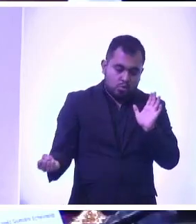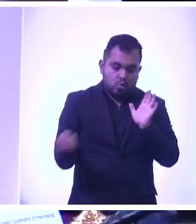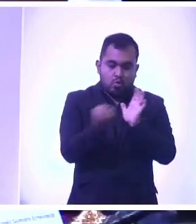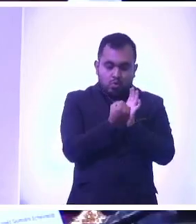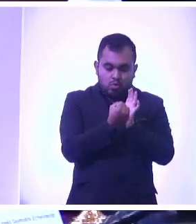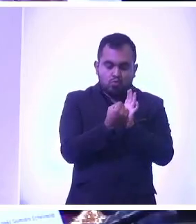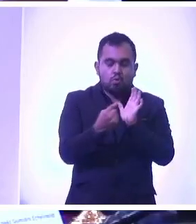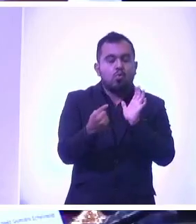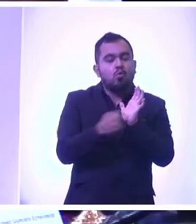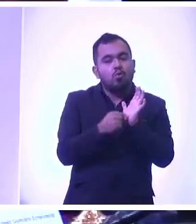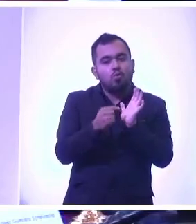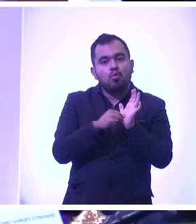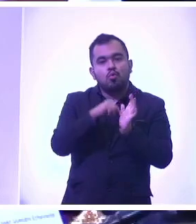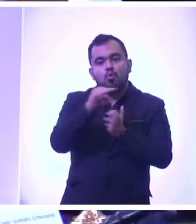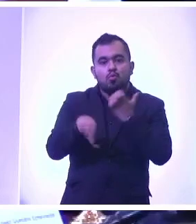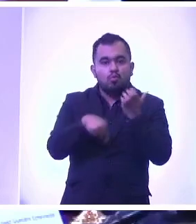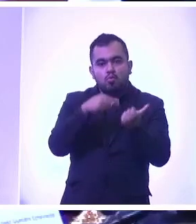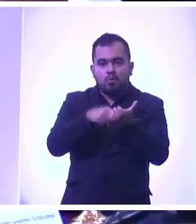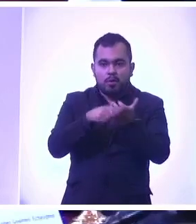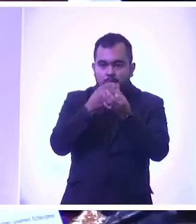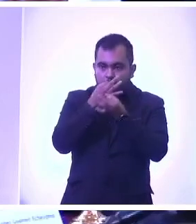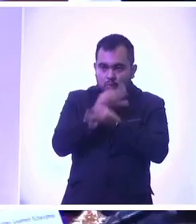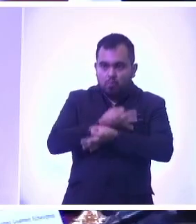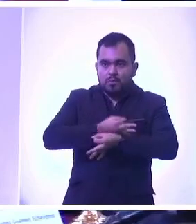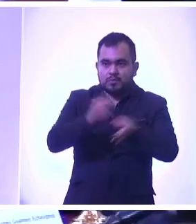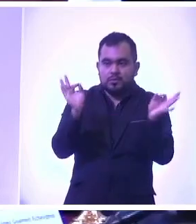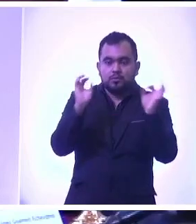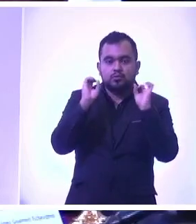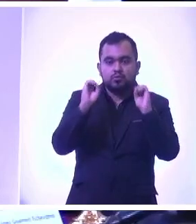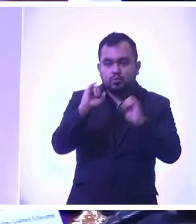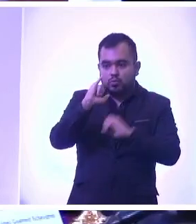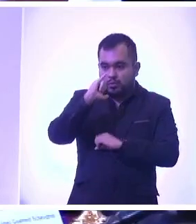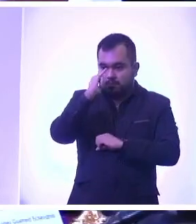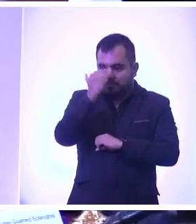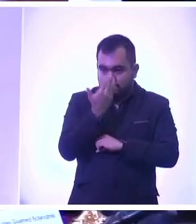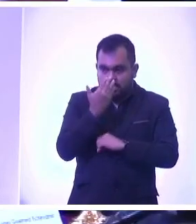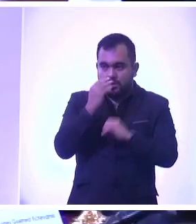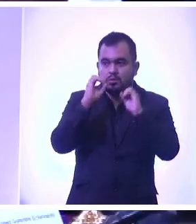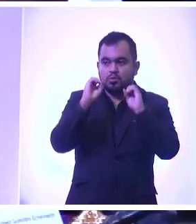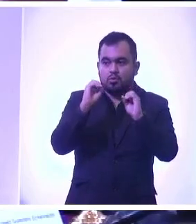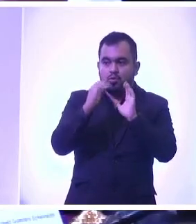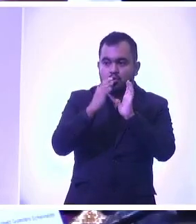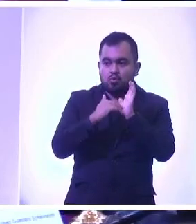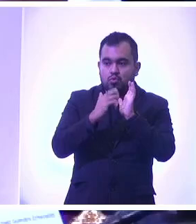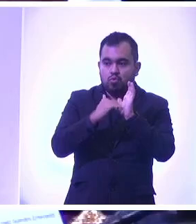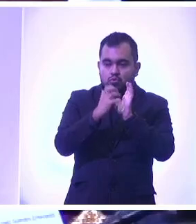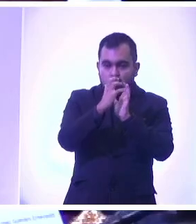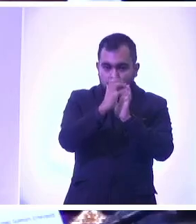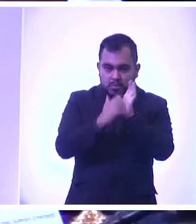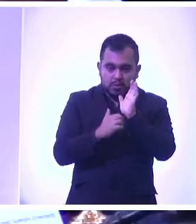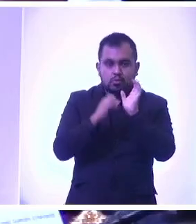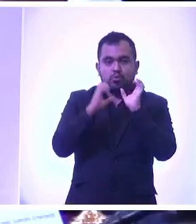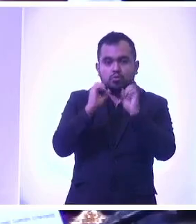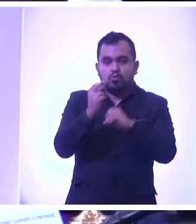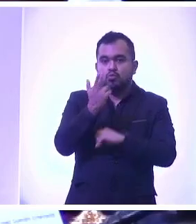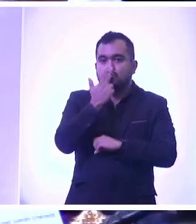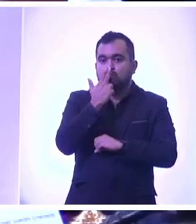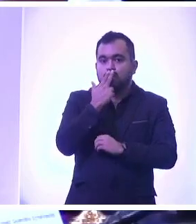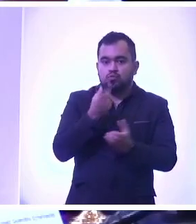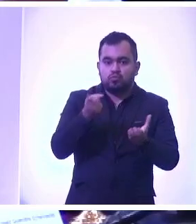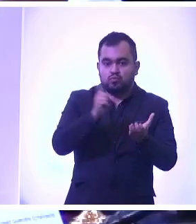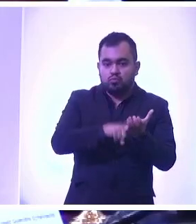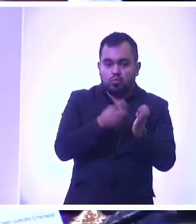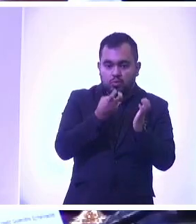eh espacio publicitario en alguna imagen en algún documento o o hacer uso de él eh como